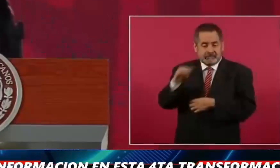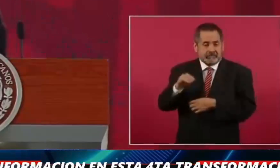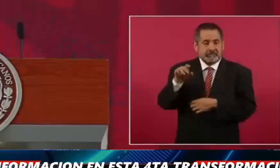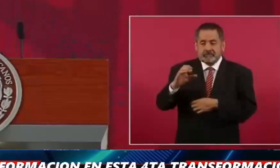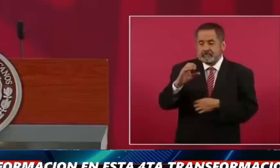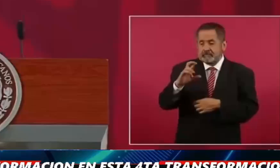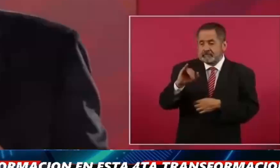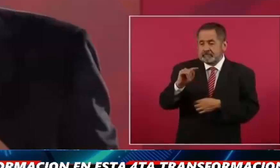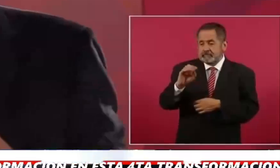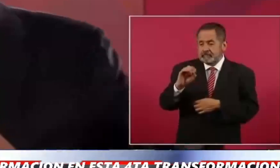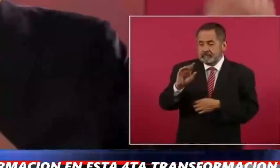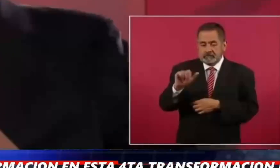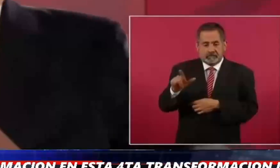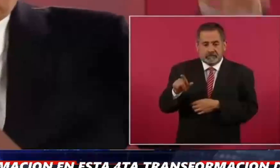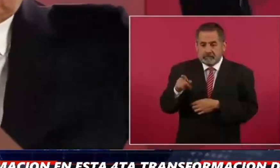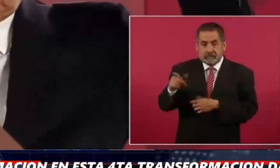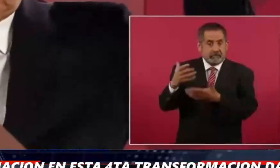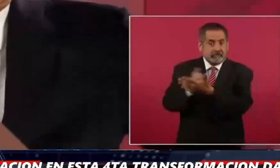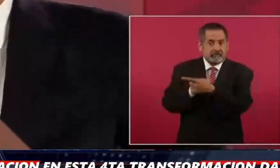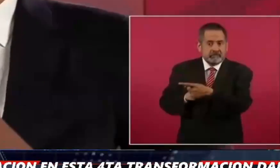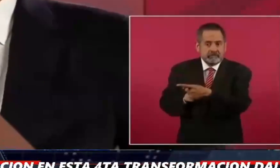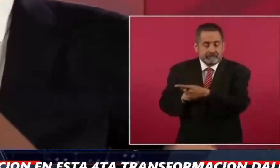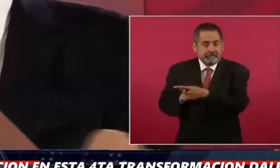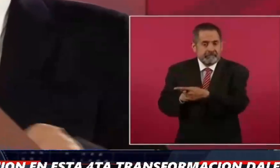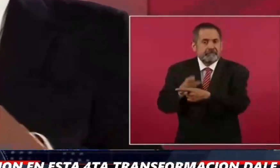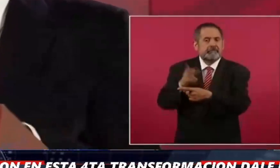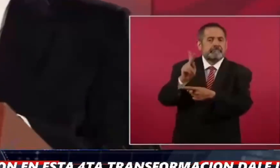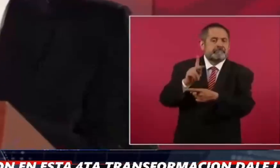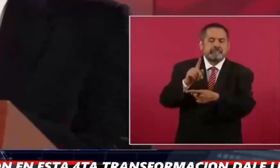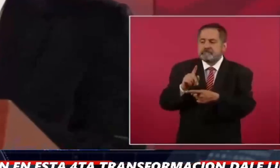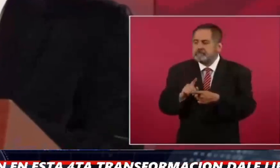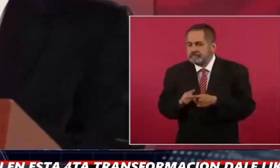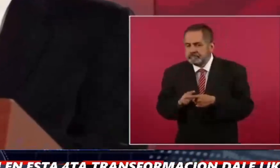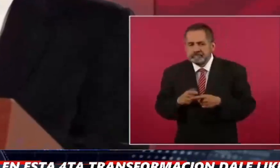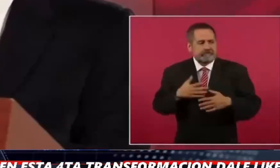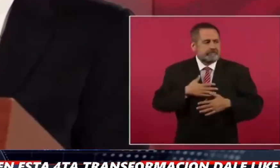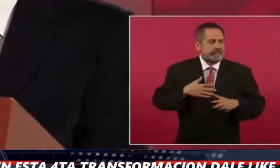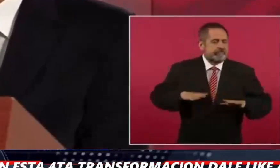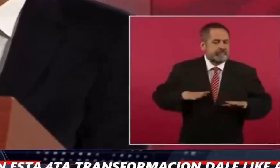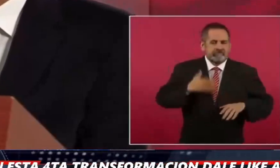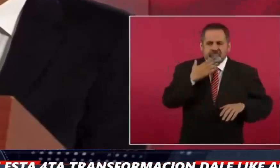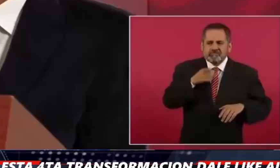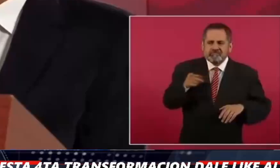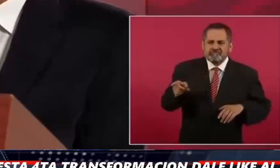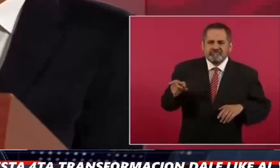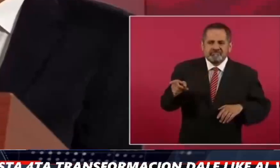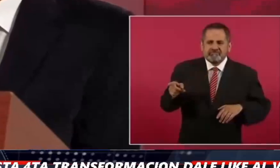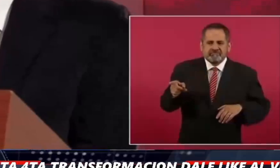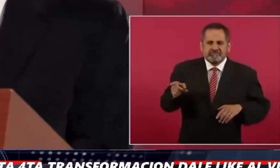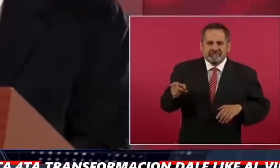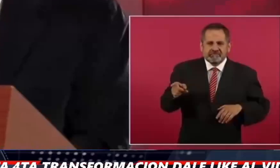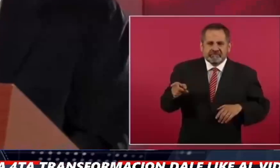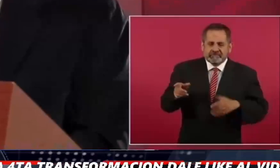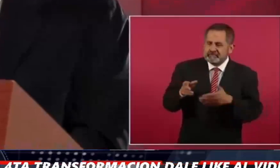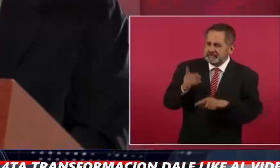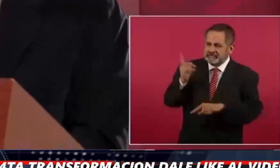ganó, pero como a nosotros no nos trataban entonces como adversarios